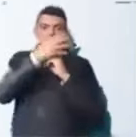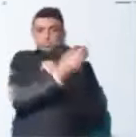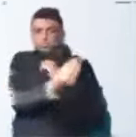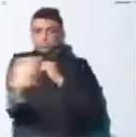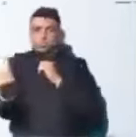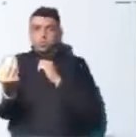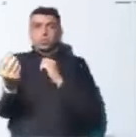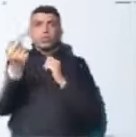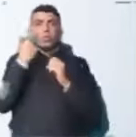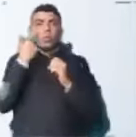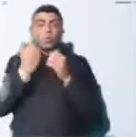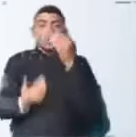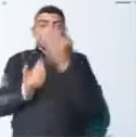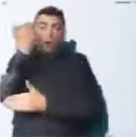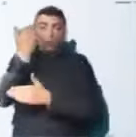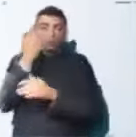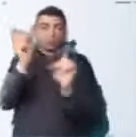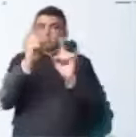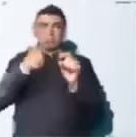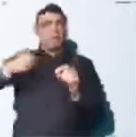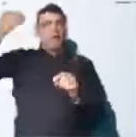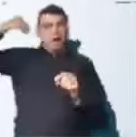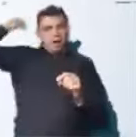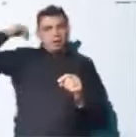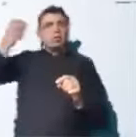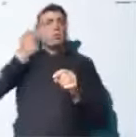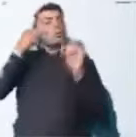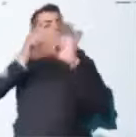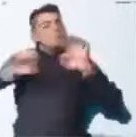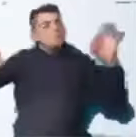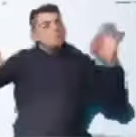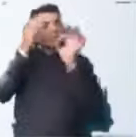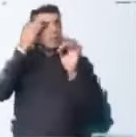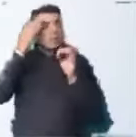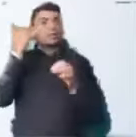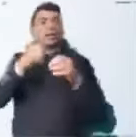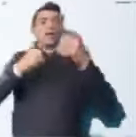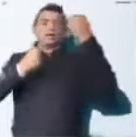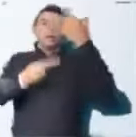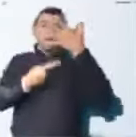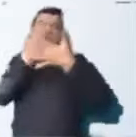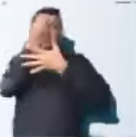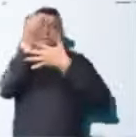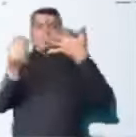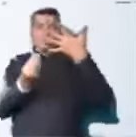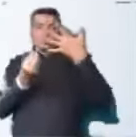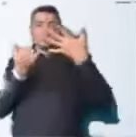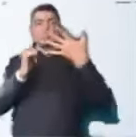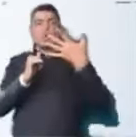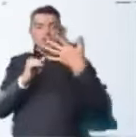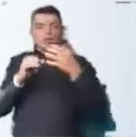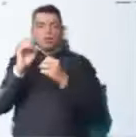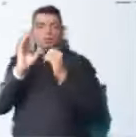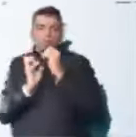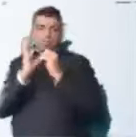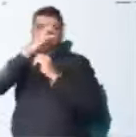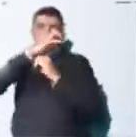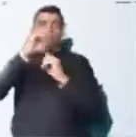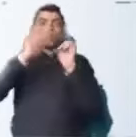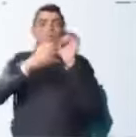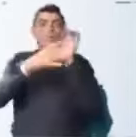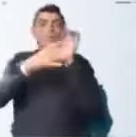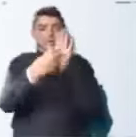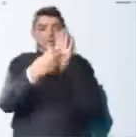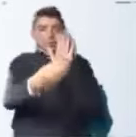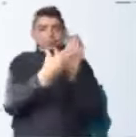importante saber? Que solo se habían descubierto 6 tipos de coronavirus que podían mutar y ocasionar algunas enfermedades en humanos. 6